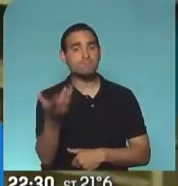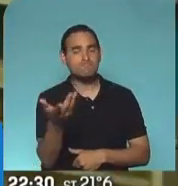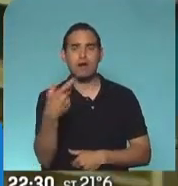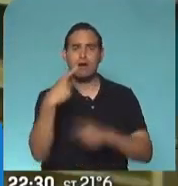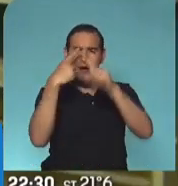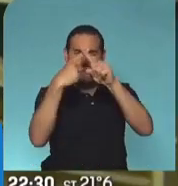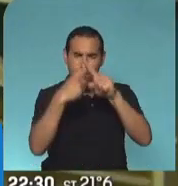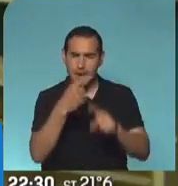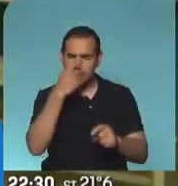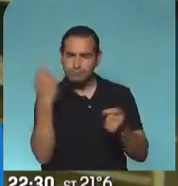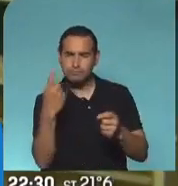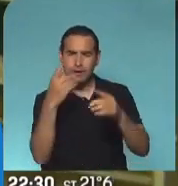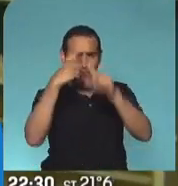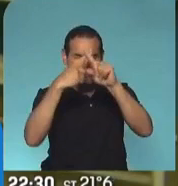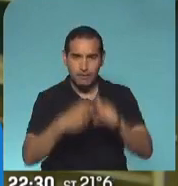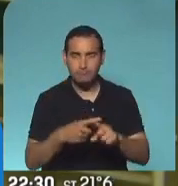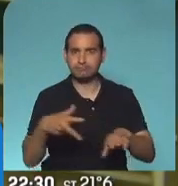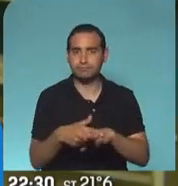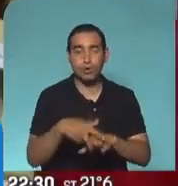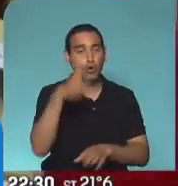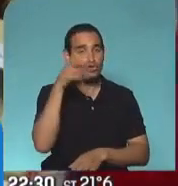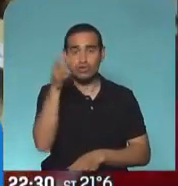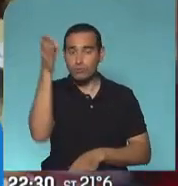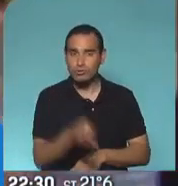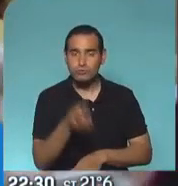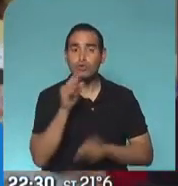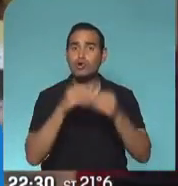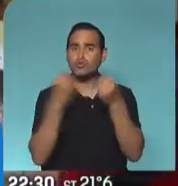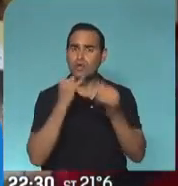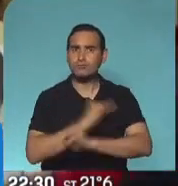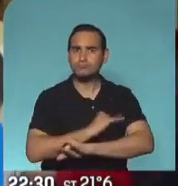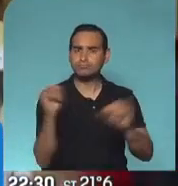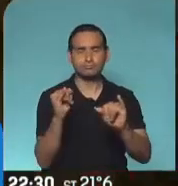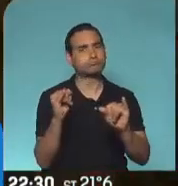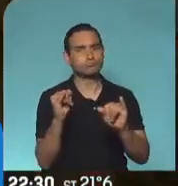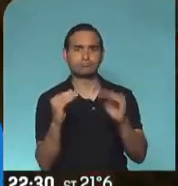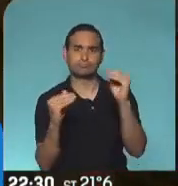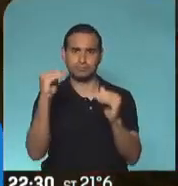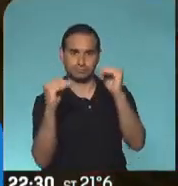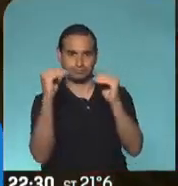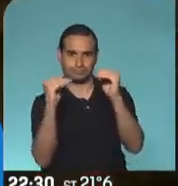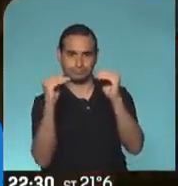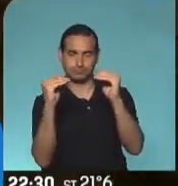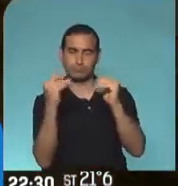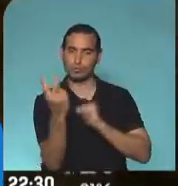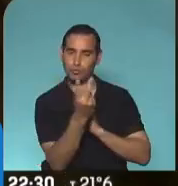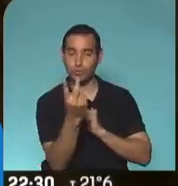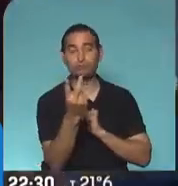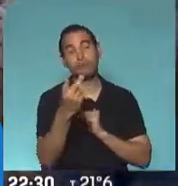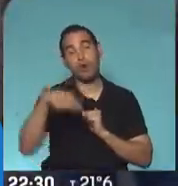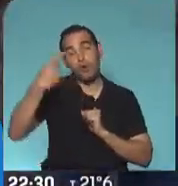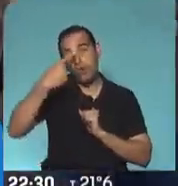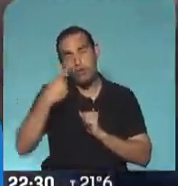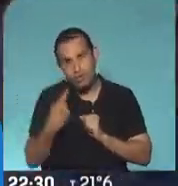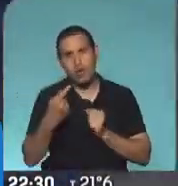conteo rápido se frenó en 80% y arrojó un resultado de paridad entre los dos candidatos. Al día siguiente